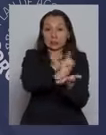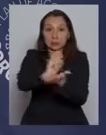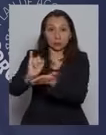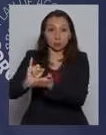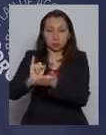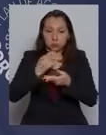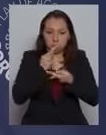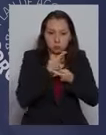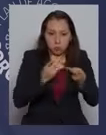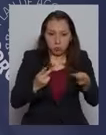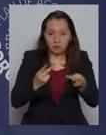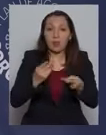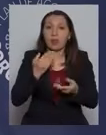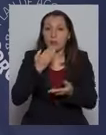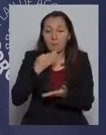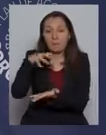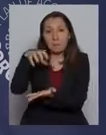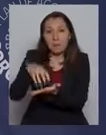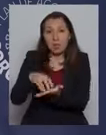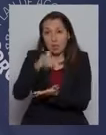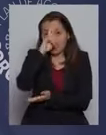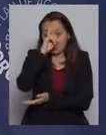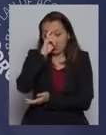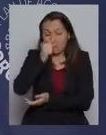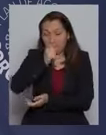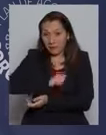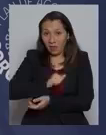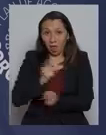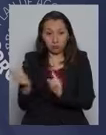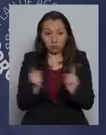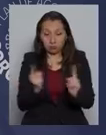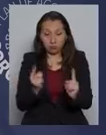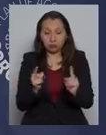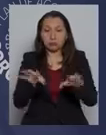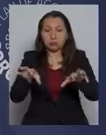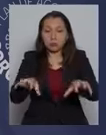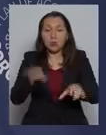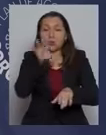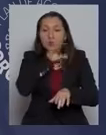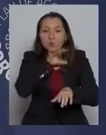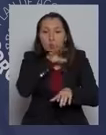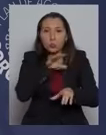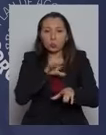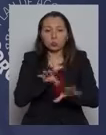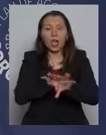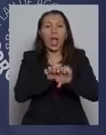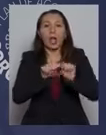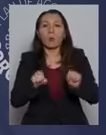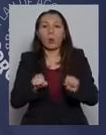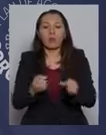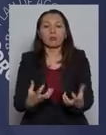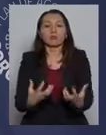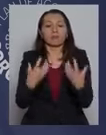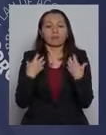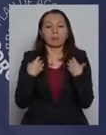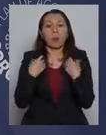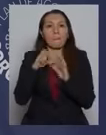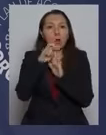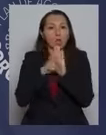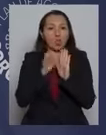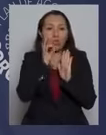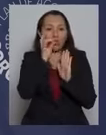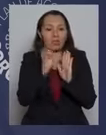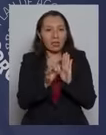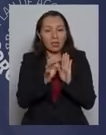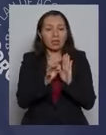instituciones públicas como las clínicas privadas hagan un uso de acuerdo al protocolo